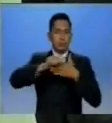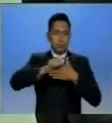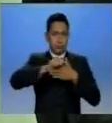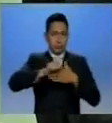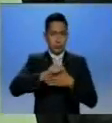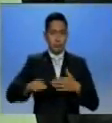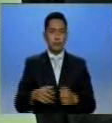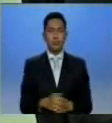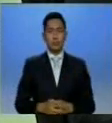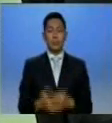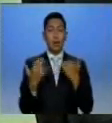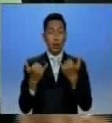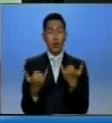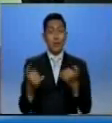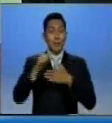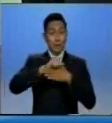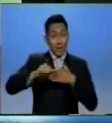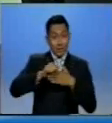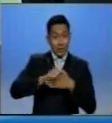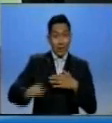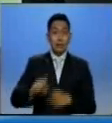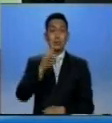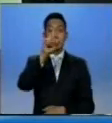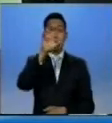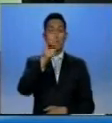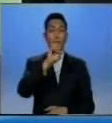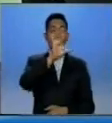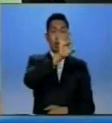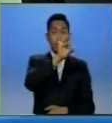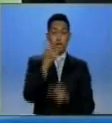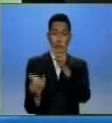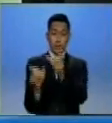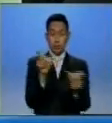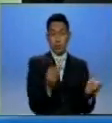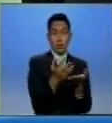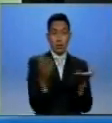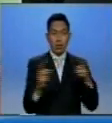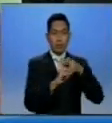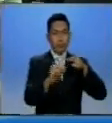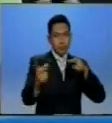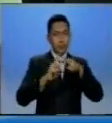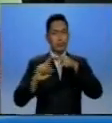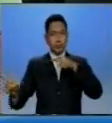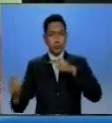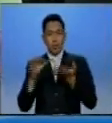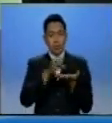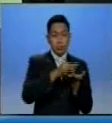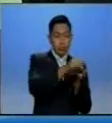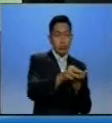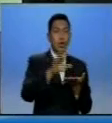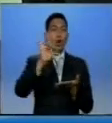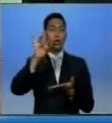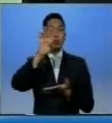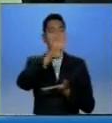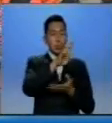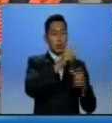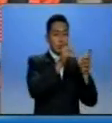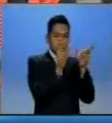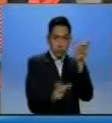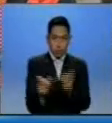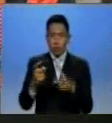evacuadas 108 personas. En el caso de Loreto y del Pedregal fueron evacuadas 84 personas, que es la totalidad de los